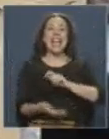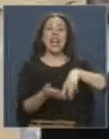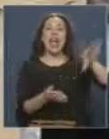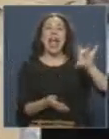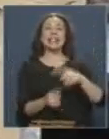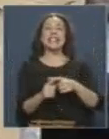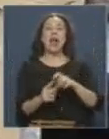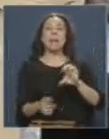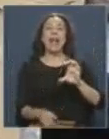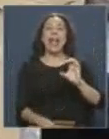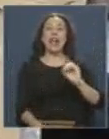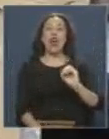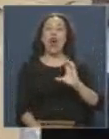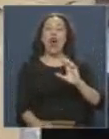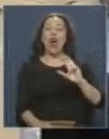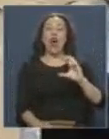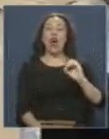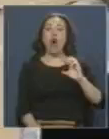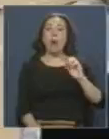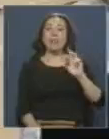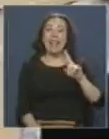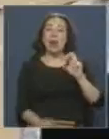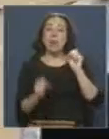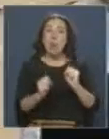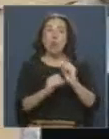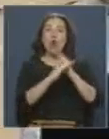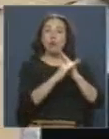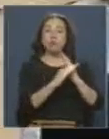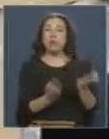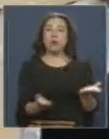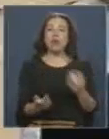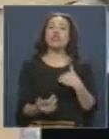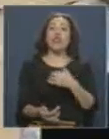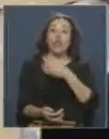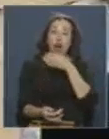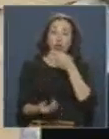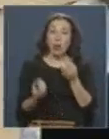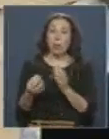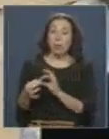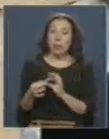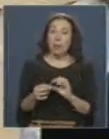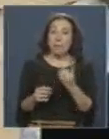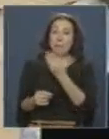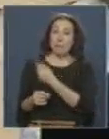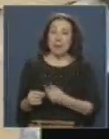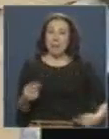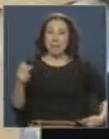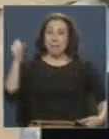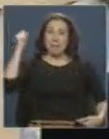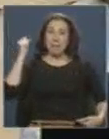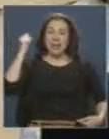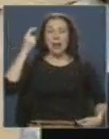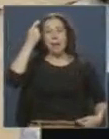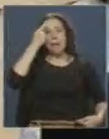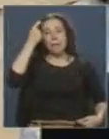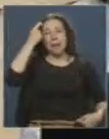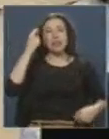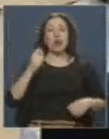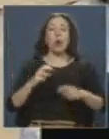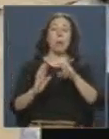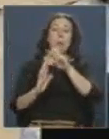haber evitado. Y déjeme contarle por qué. Durante el primer gobierno de Sebastián Piñera se pensó un megaproyecto, una línea de